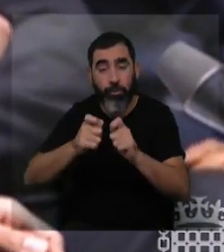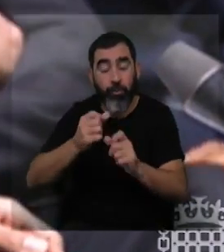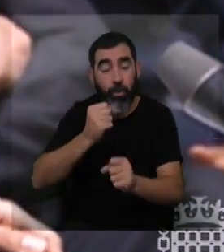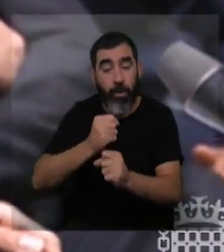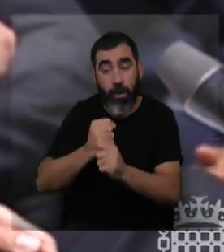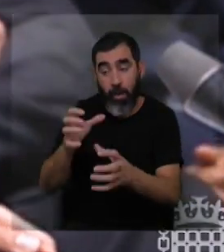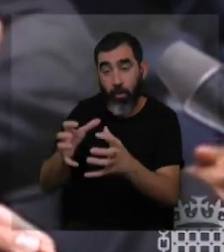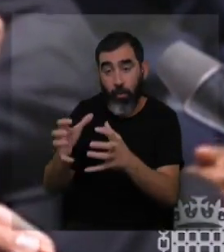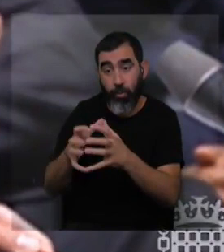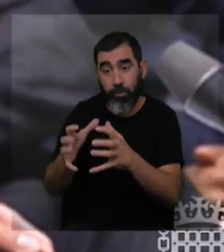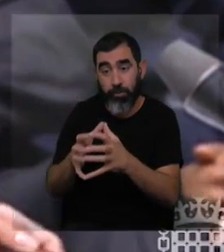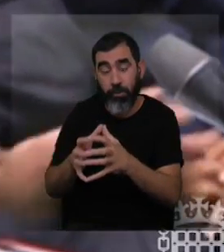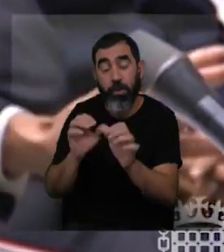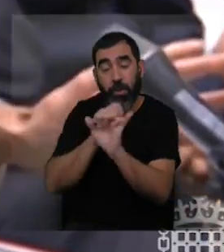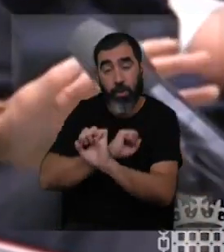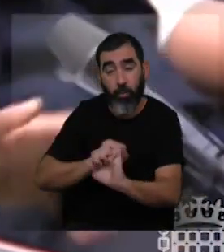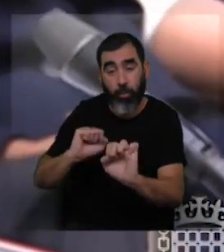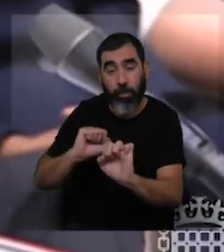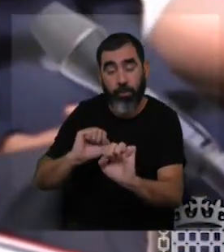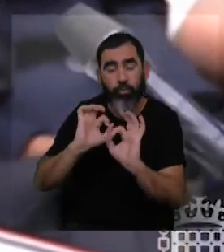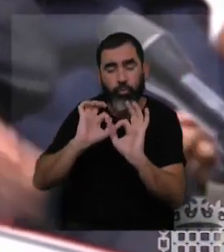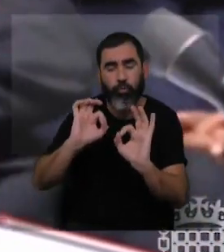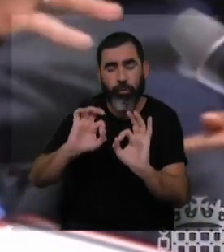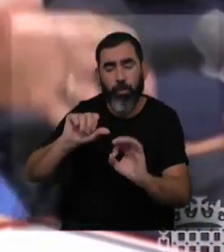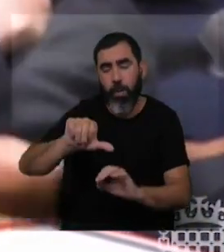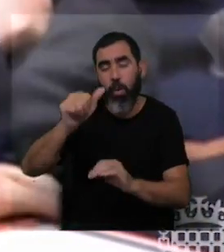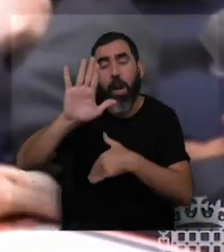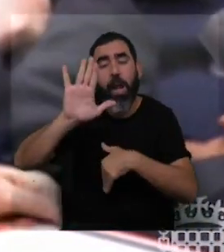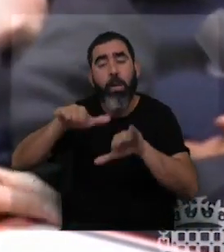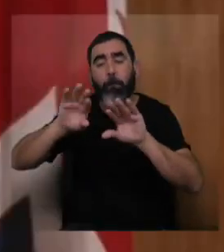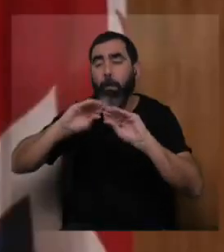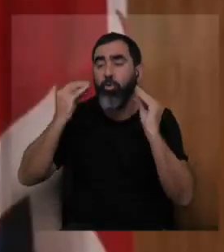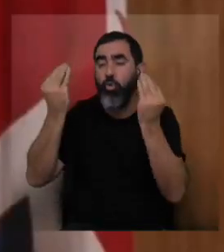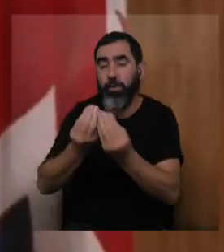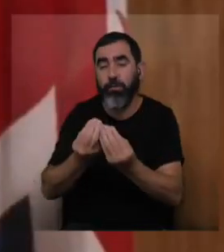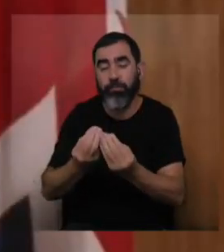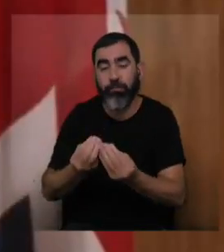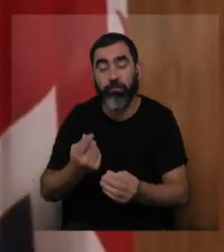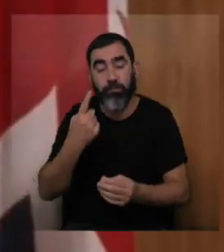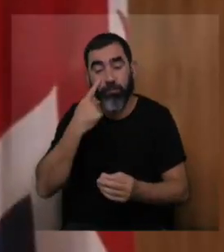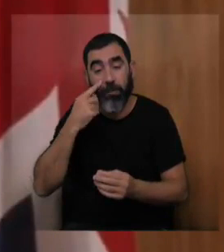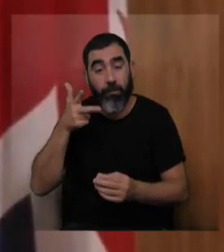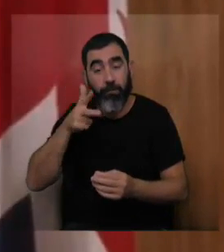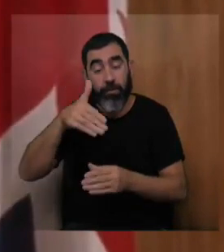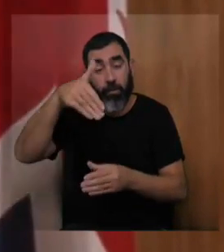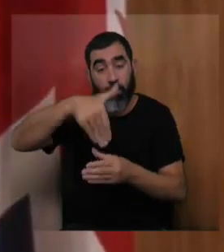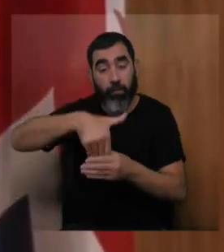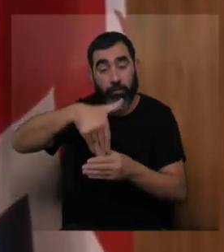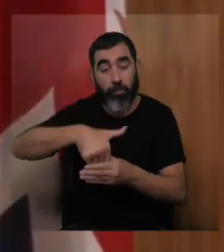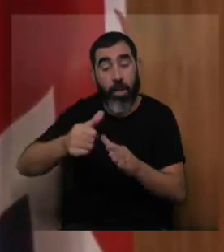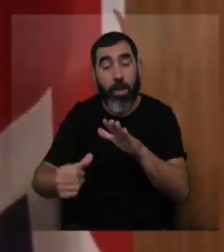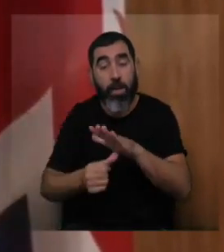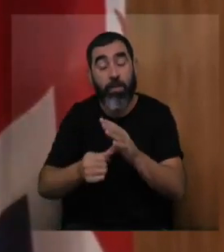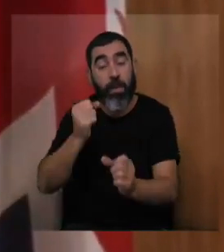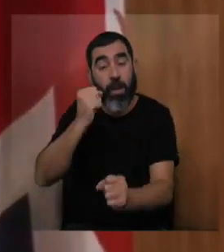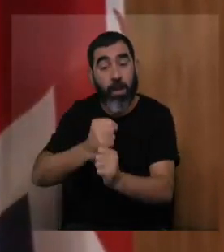laboristas sobre los Tories, que le podrían resultar suficientes para alcanzar la mayoría absoluta. Tras conocerse la fecha de las elecciones, el líder